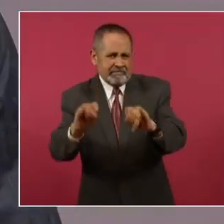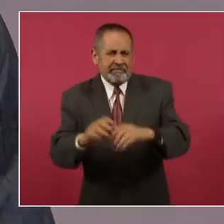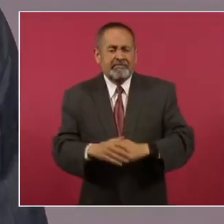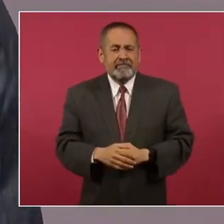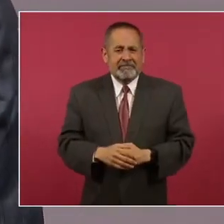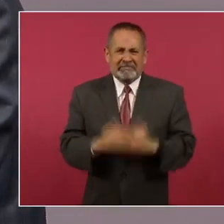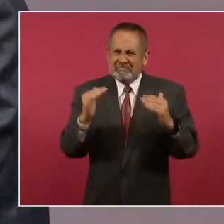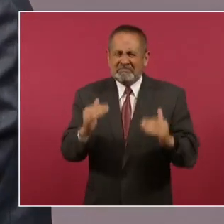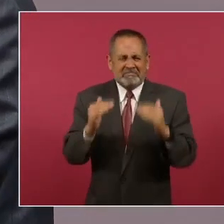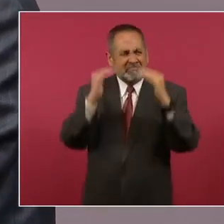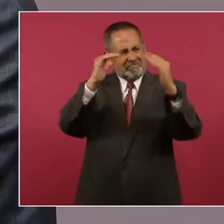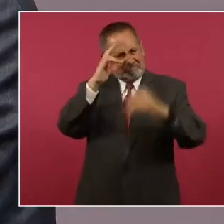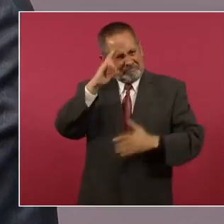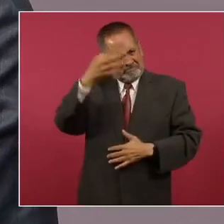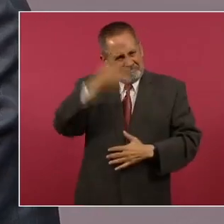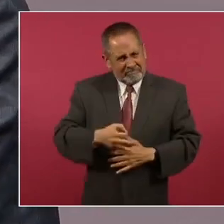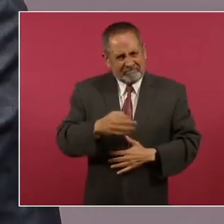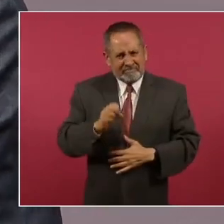soberanía.